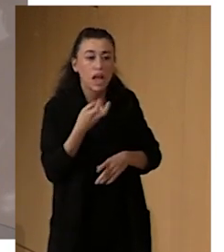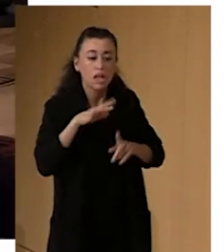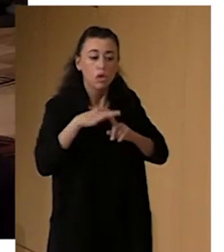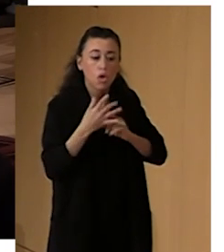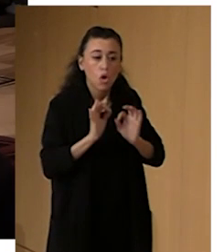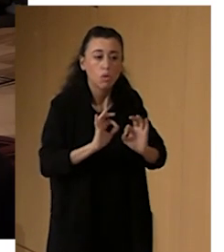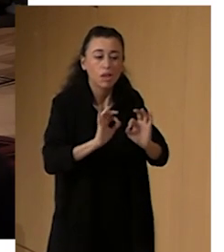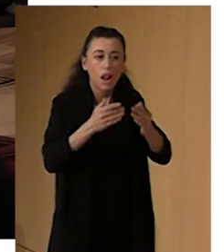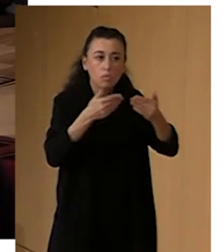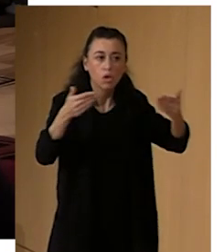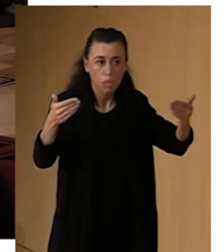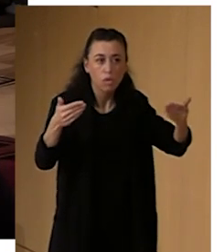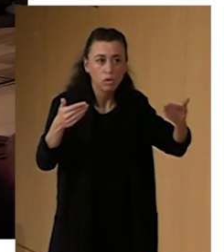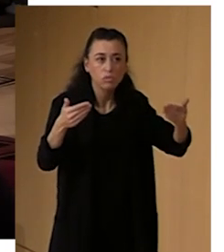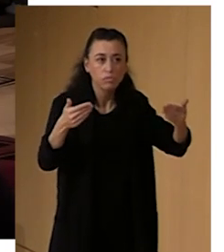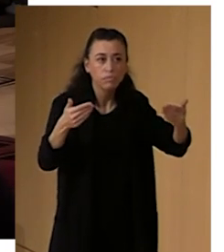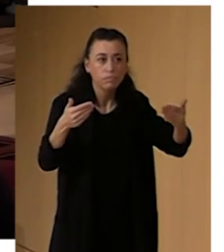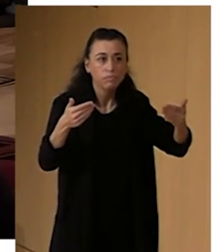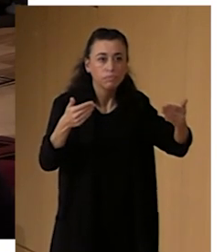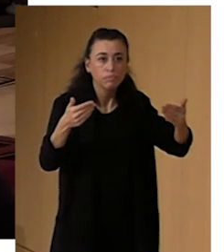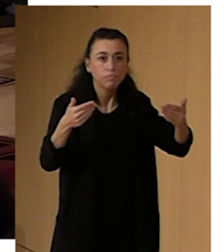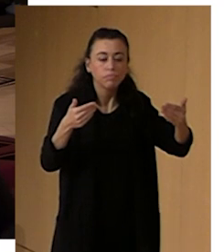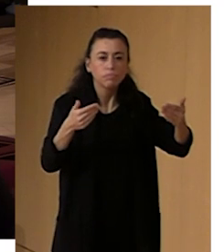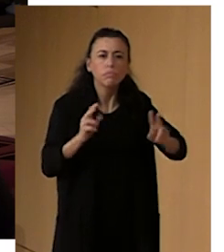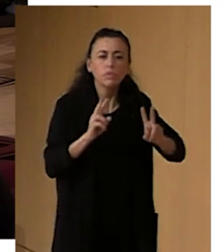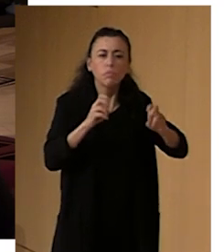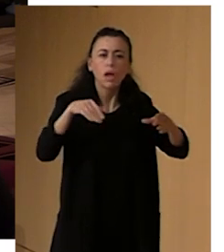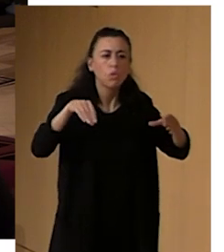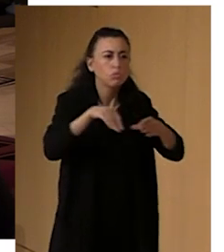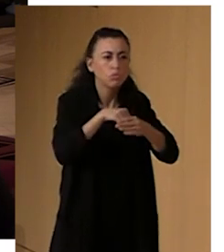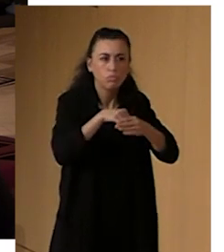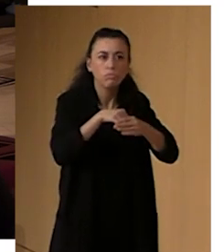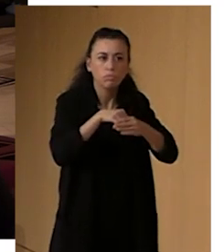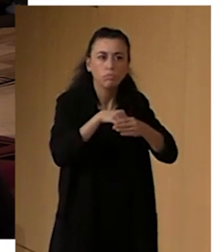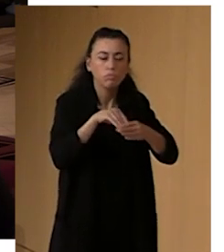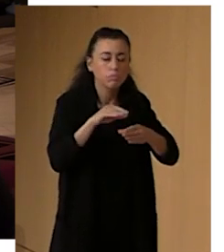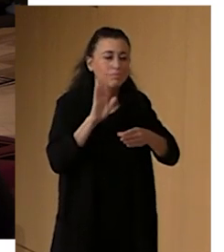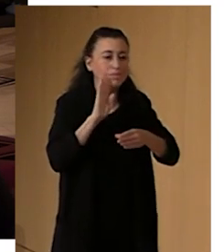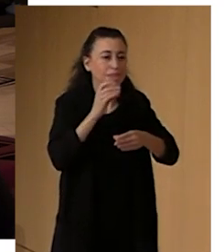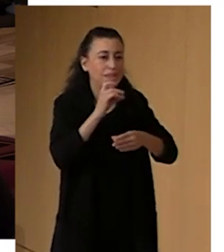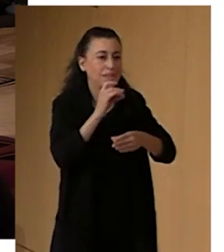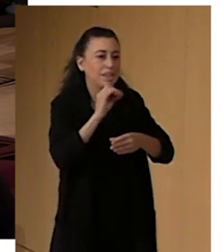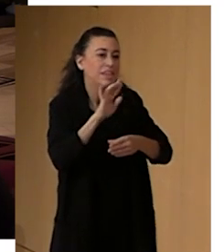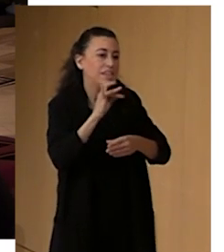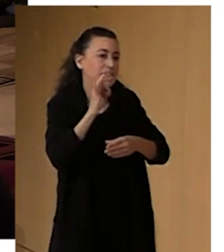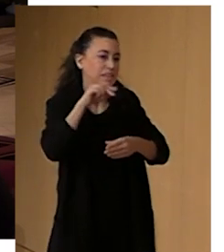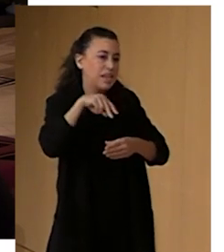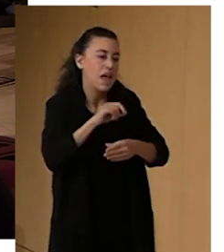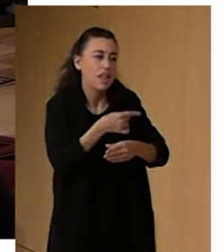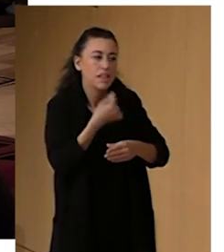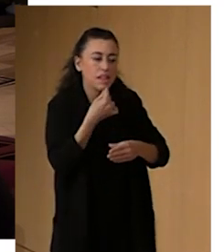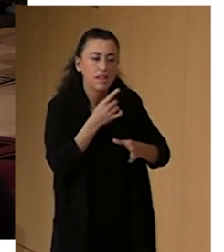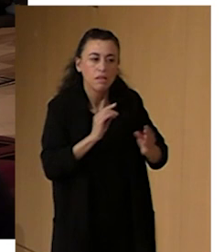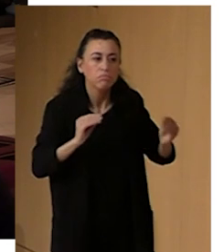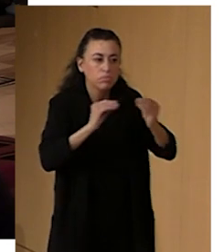las exposiciones el tema de la inclusión como decía Cristina lo trabajamos desde